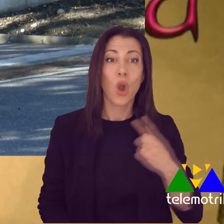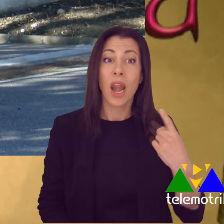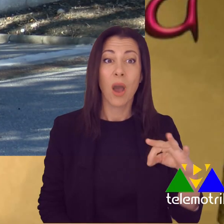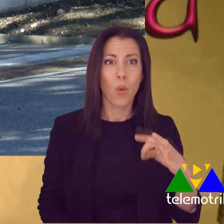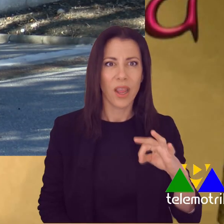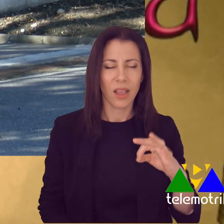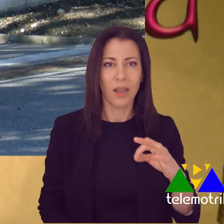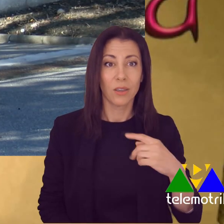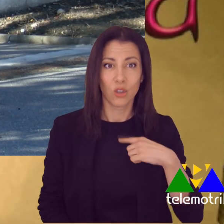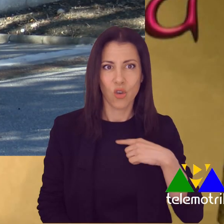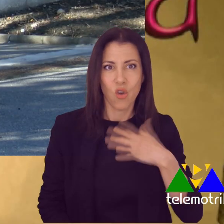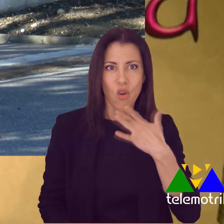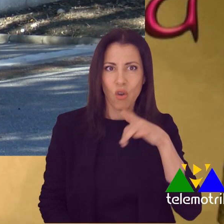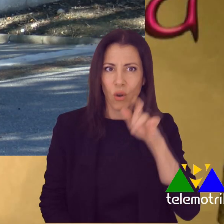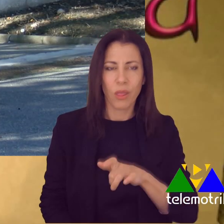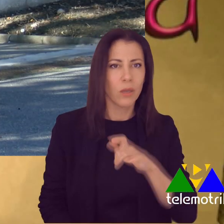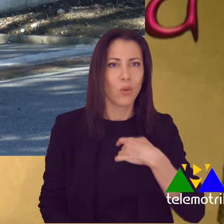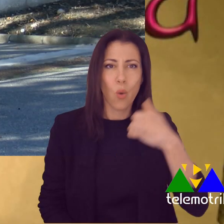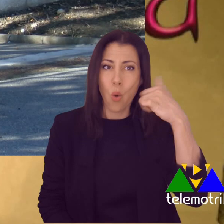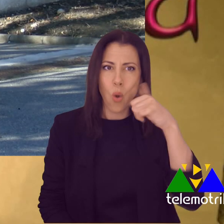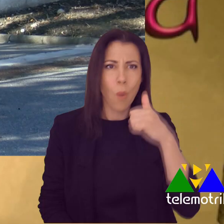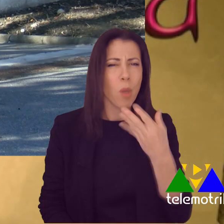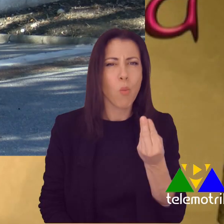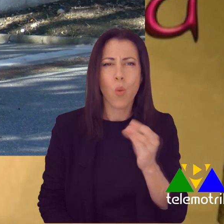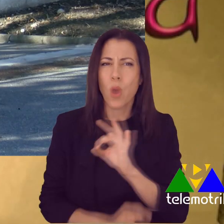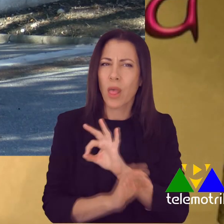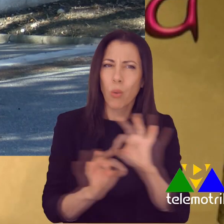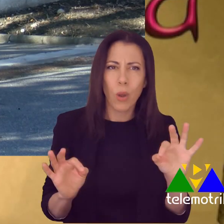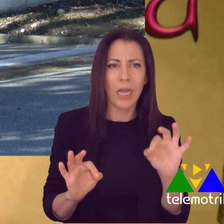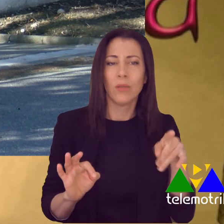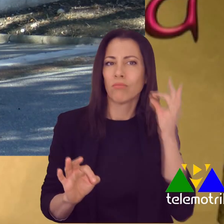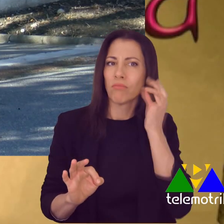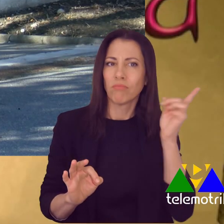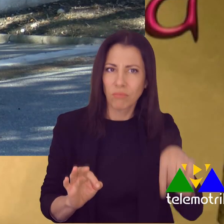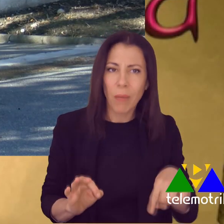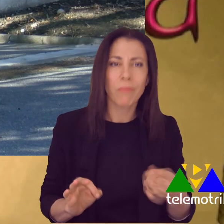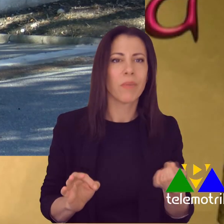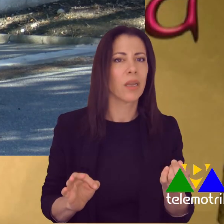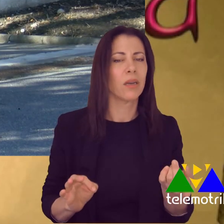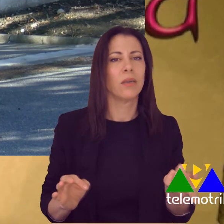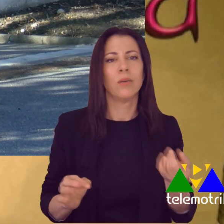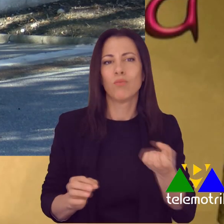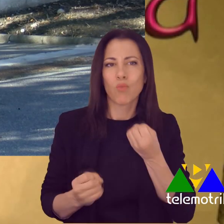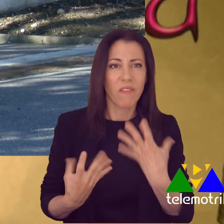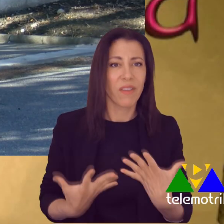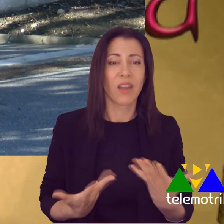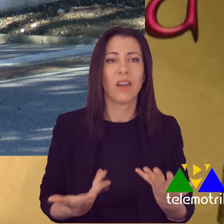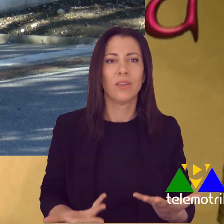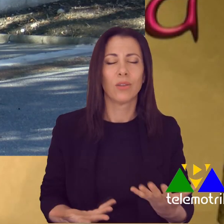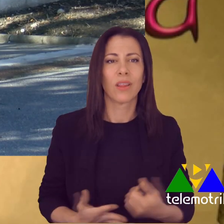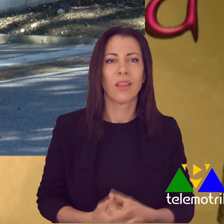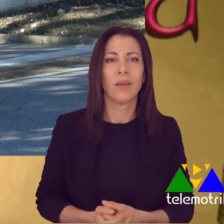vez que yo lo conocí me pareció un hombre muy educado y ella, ¿no? Muy educados y muy bien. Es decir, es